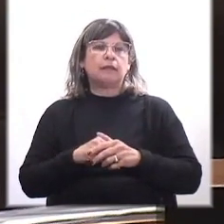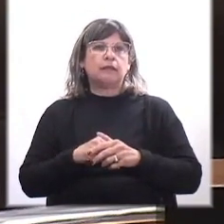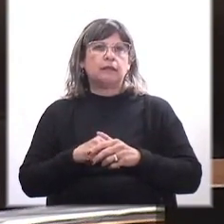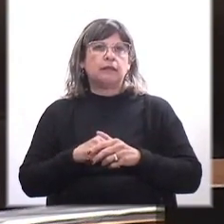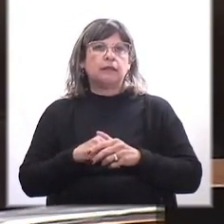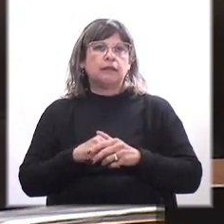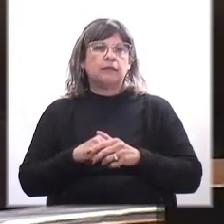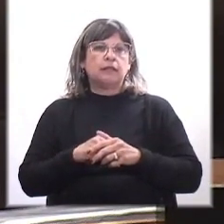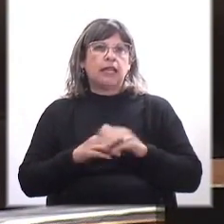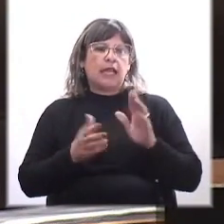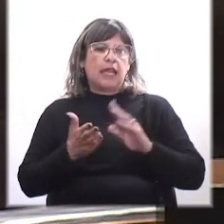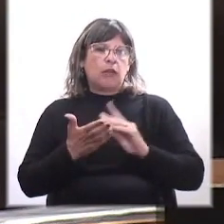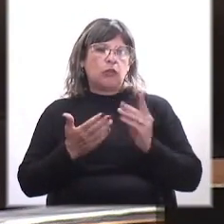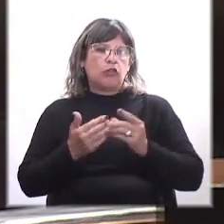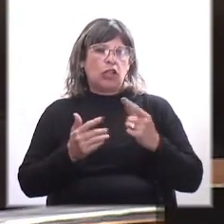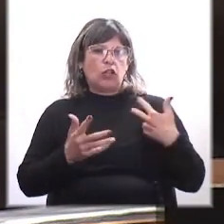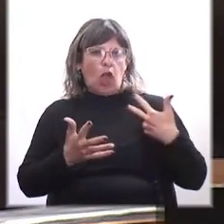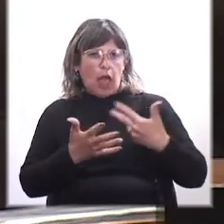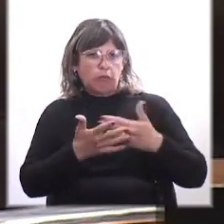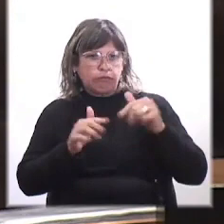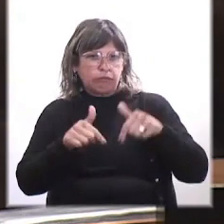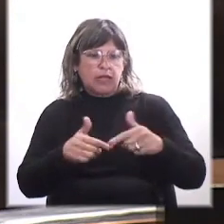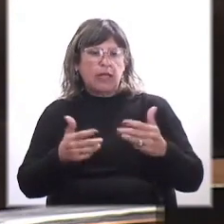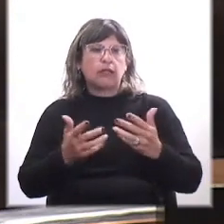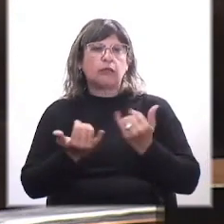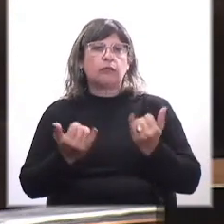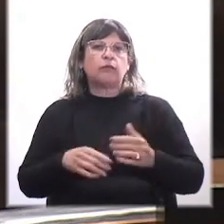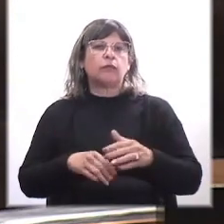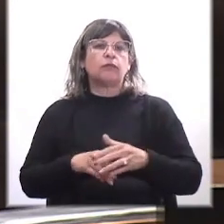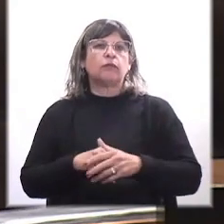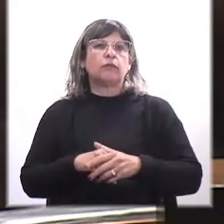que ha sido el proyecto hasta el momento del día de hoy.